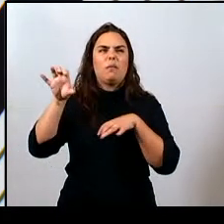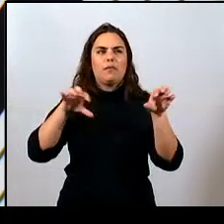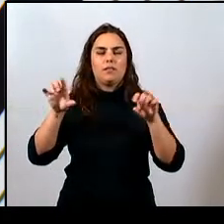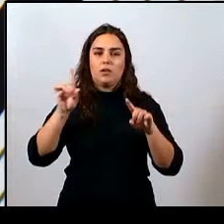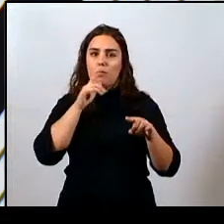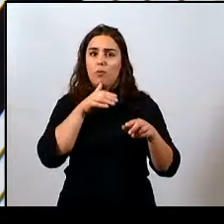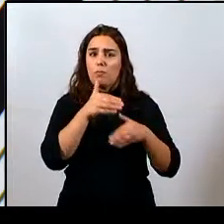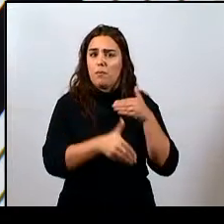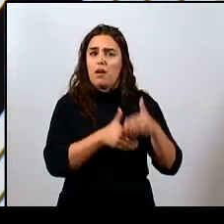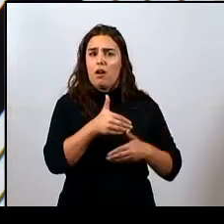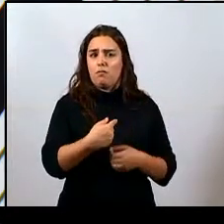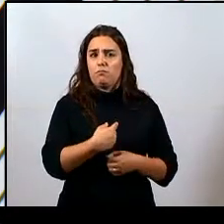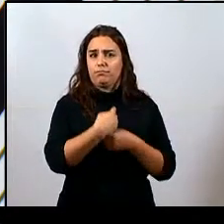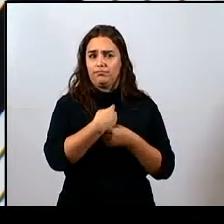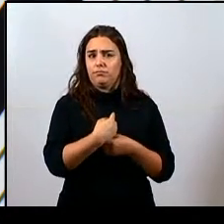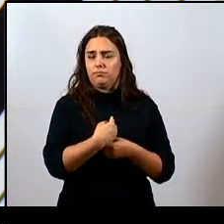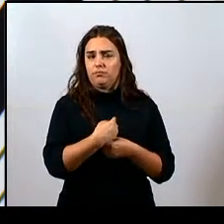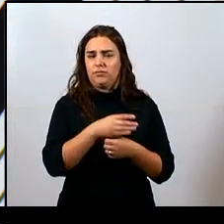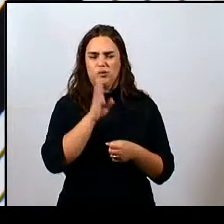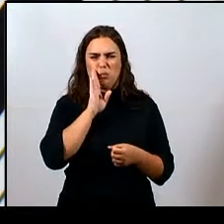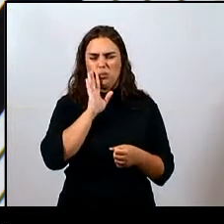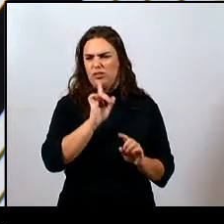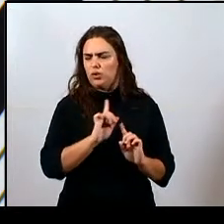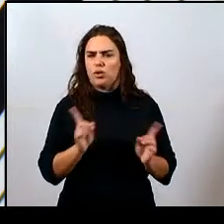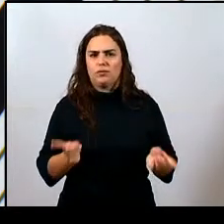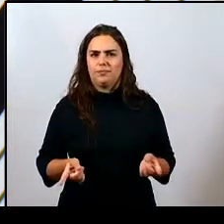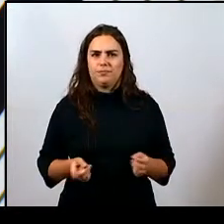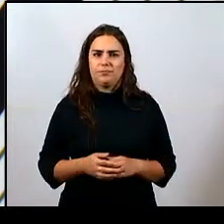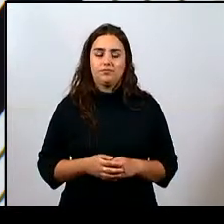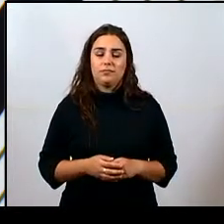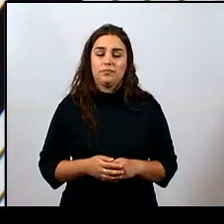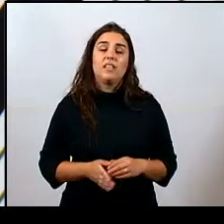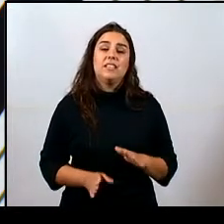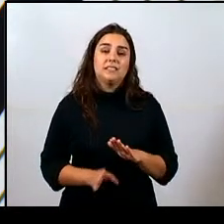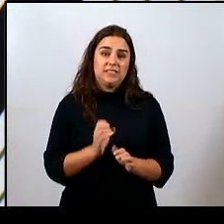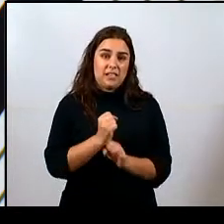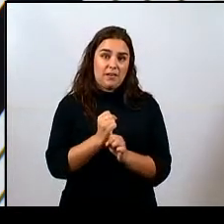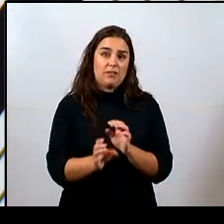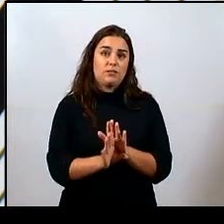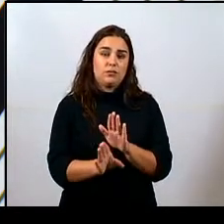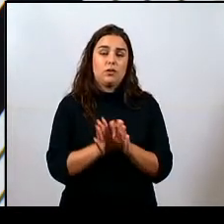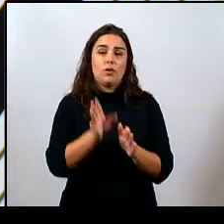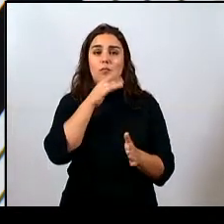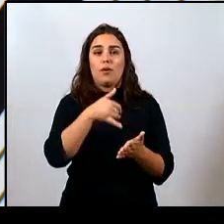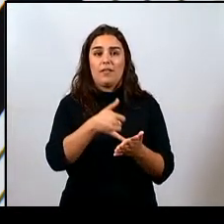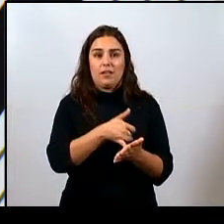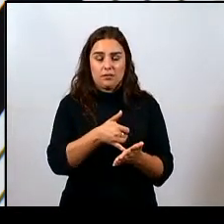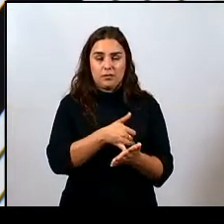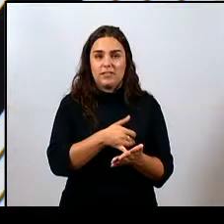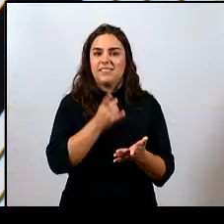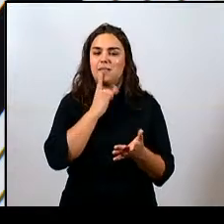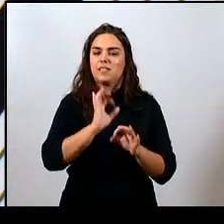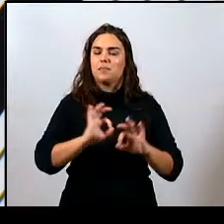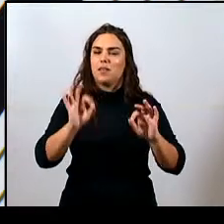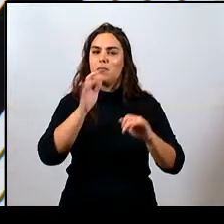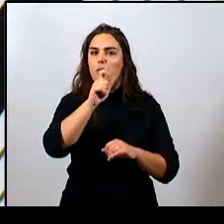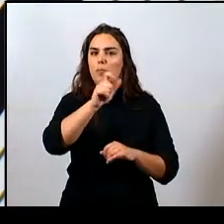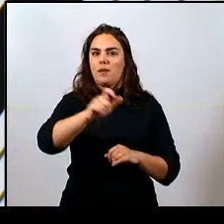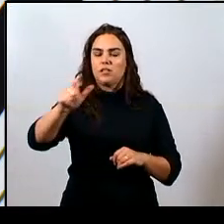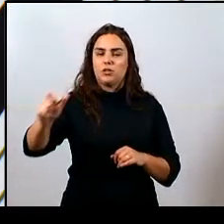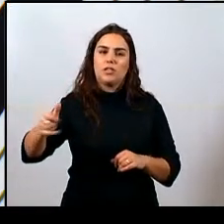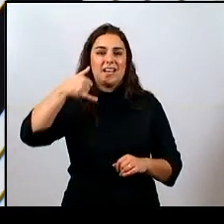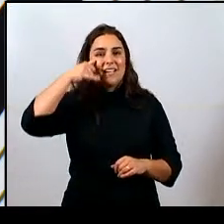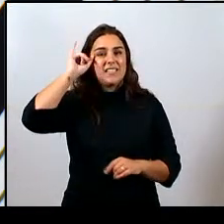burocracia manda o el terruño. Nada de esto. Vamos a seguir trabajando por los más vulnerables, especialmente por las personas que están en